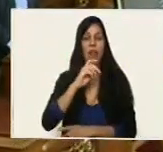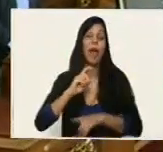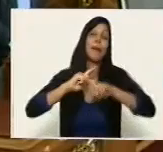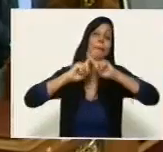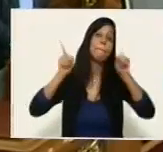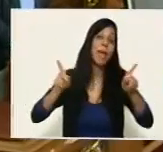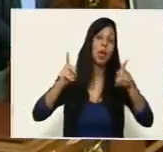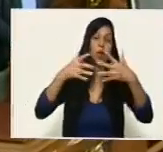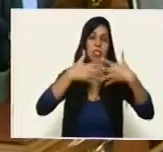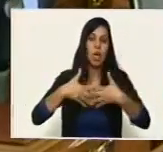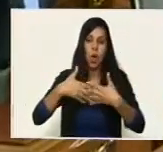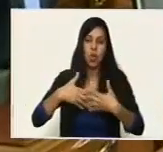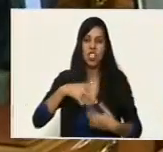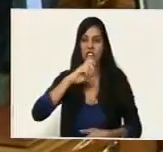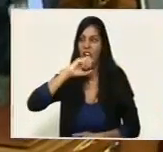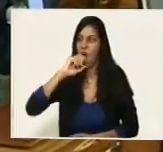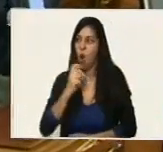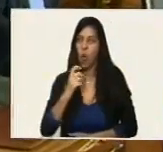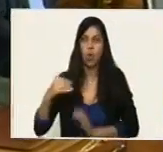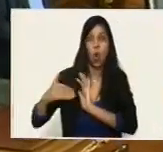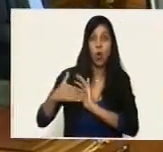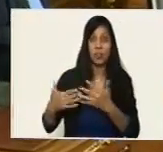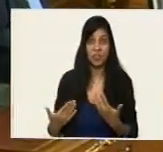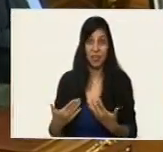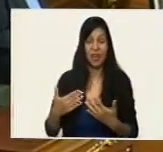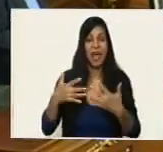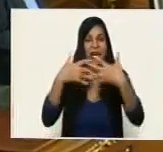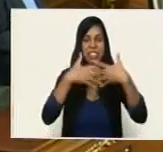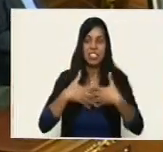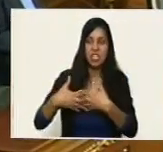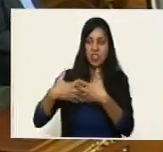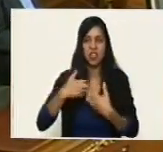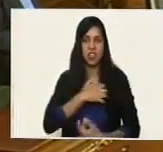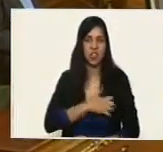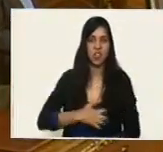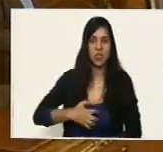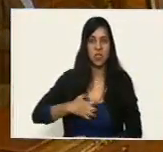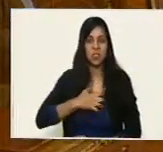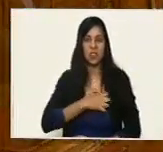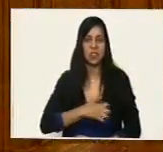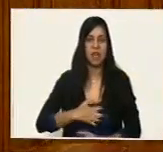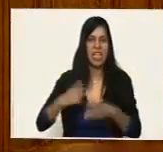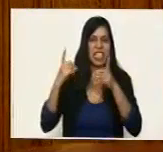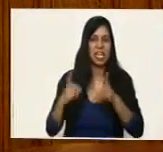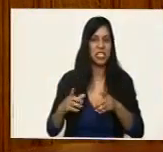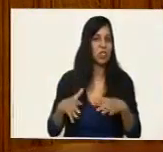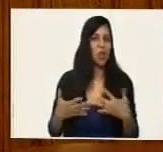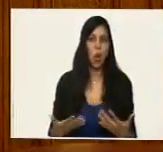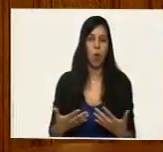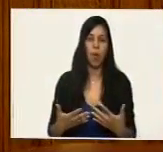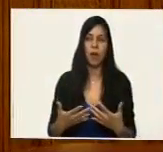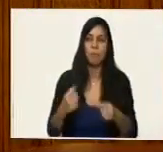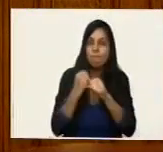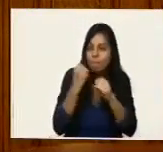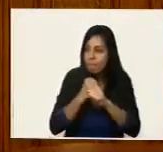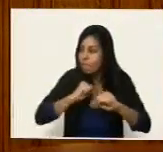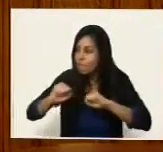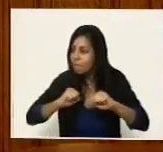los poderosos, que son los que se congregan en esta decisión, que no es otra que seguir trabajando el